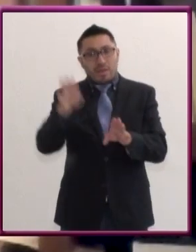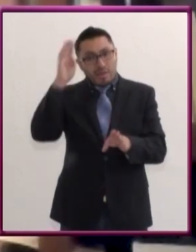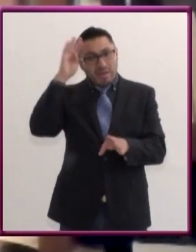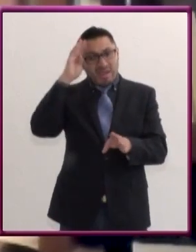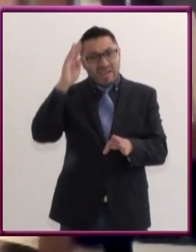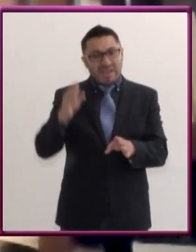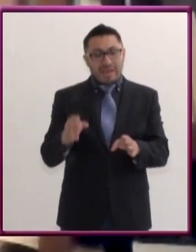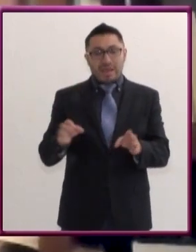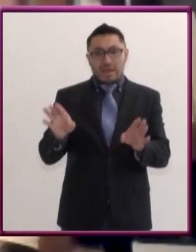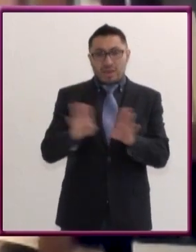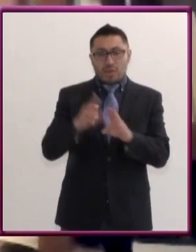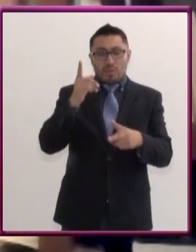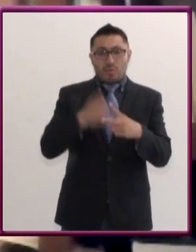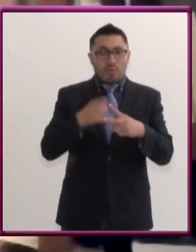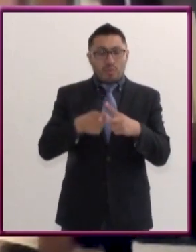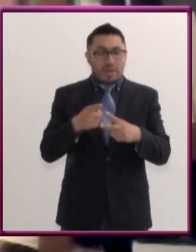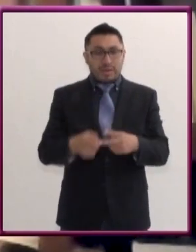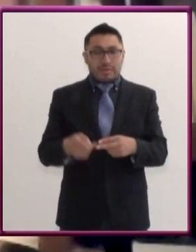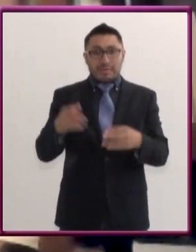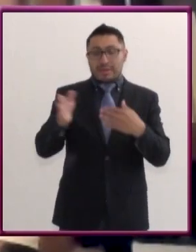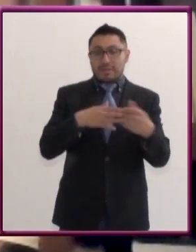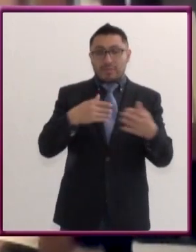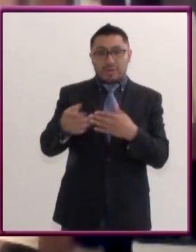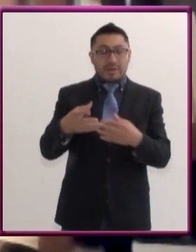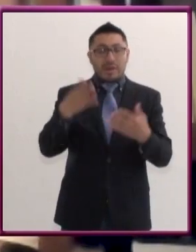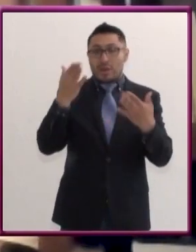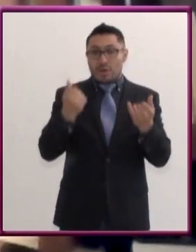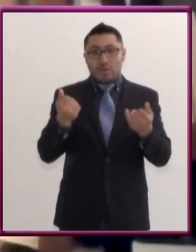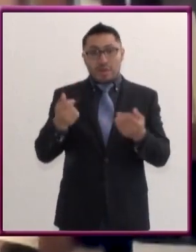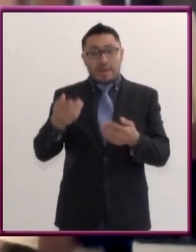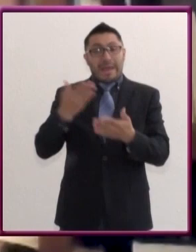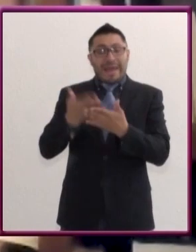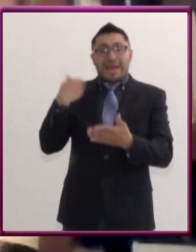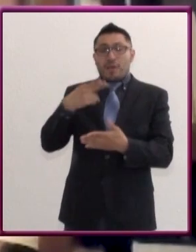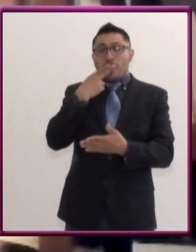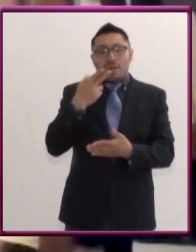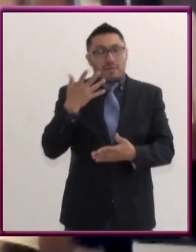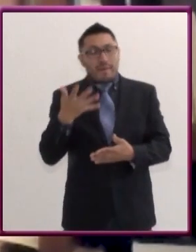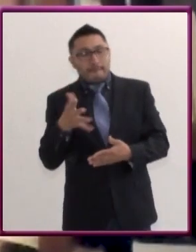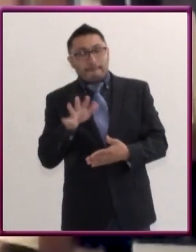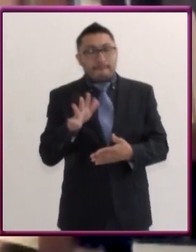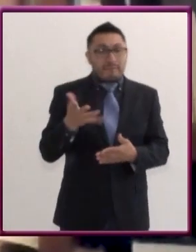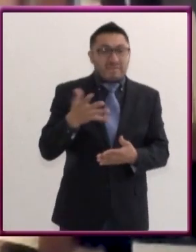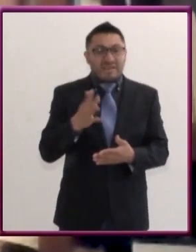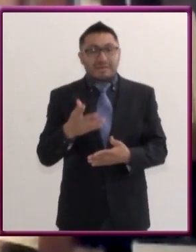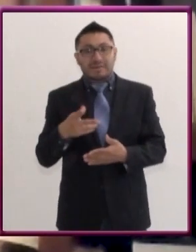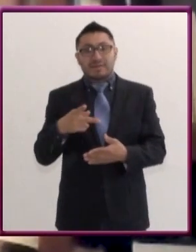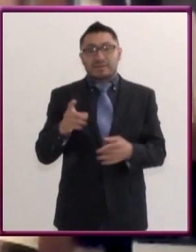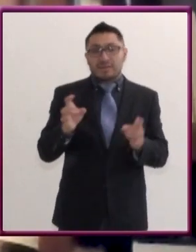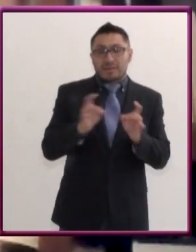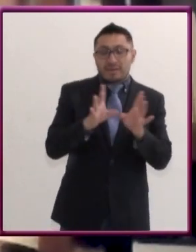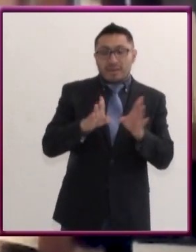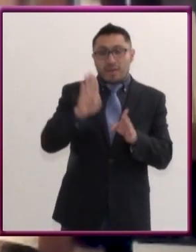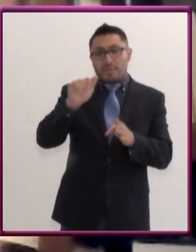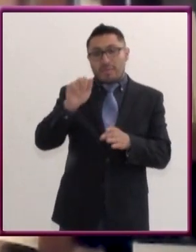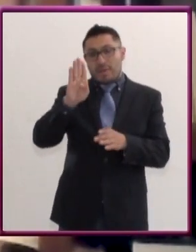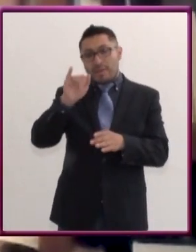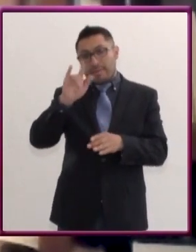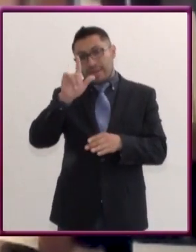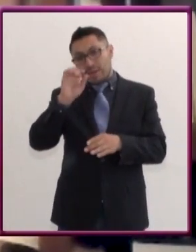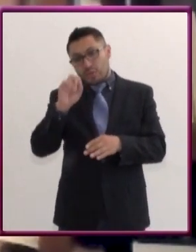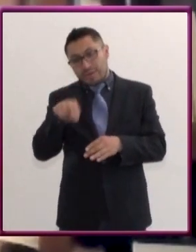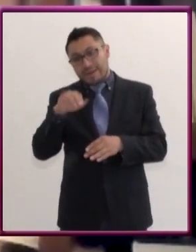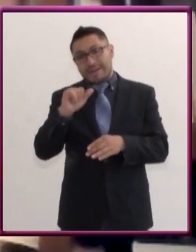pensar en la matemática moderna. No hay tal concepción de pi. Se usaba alguna aproximación. En el caso de los babilonios